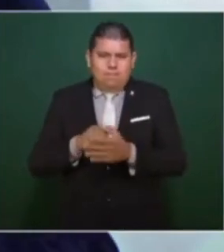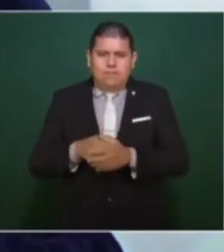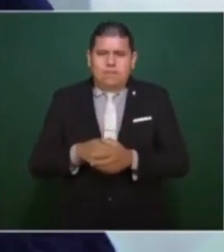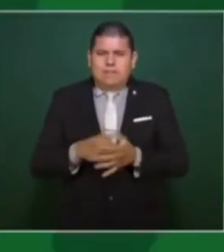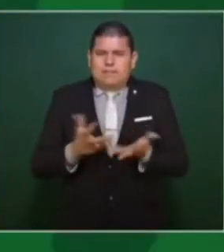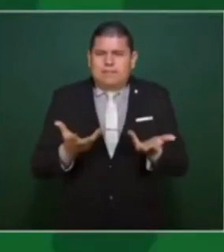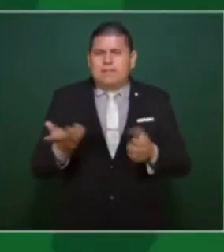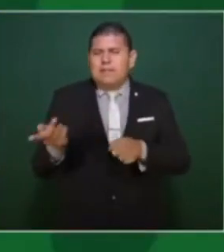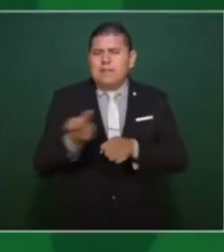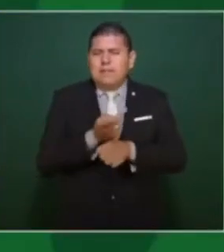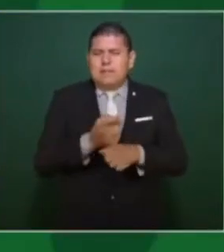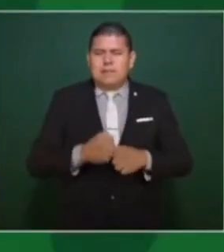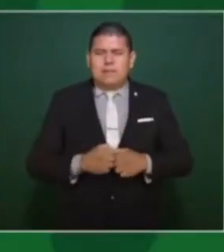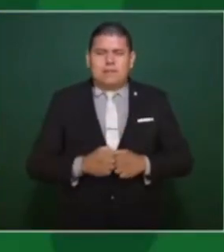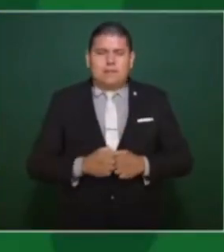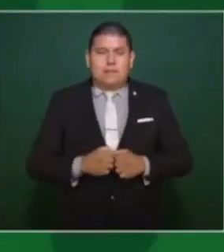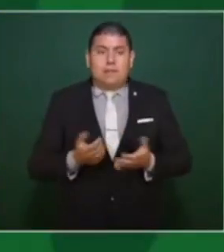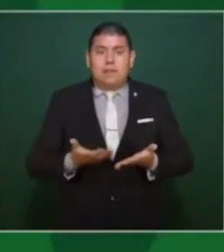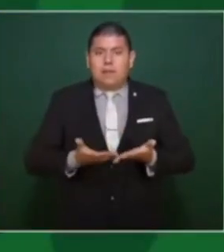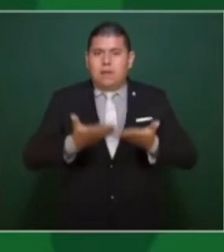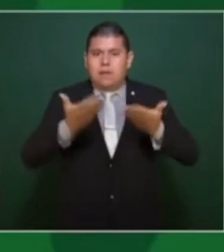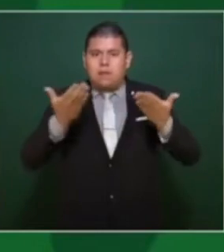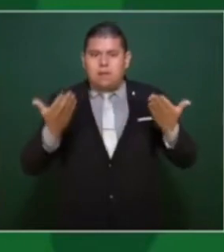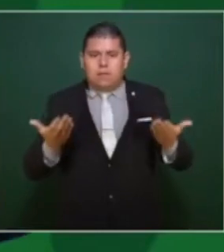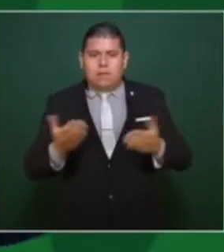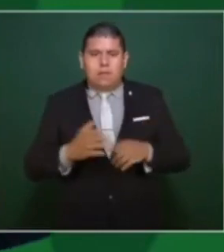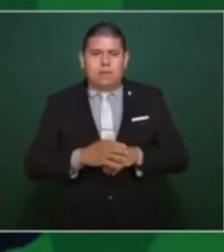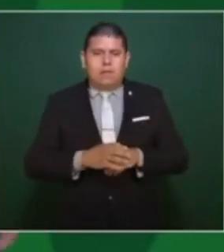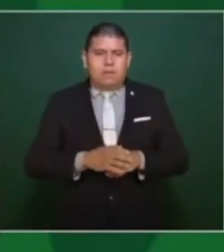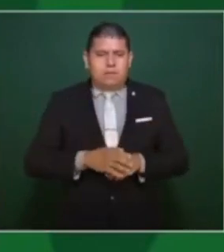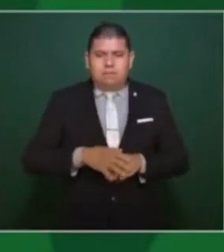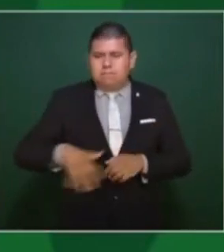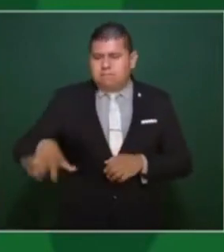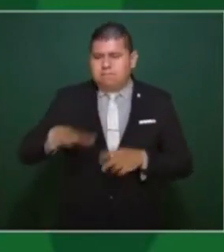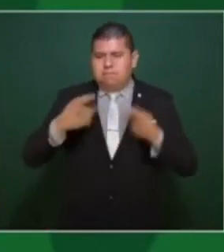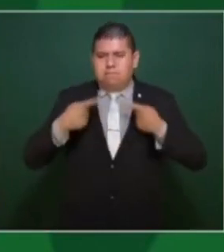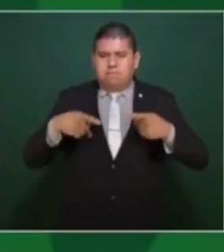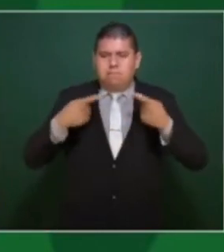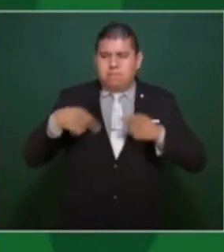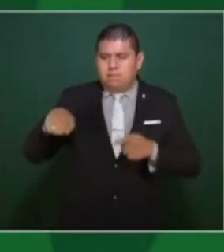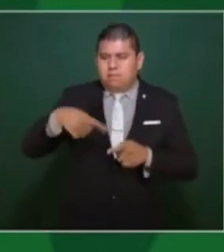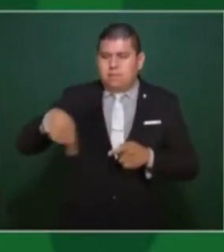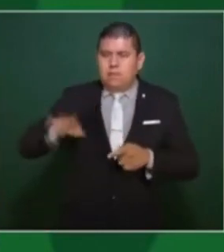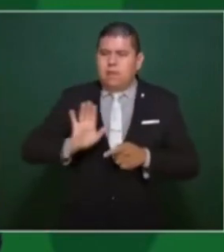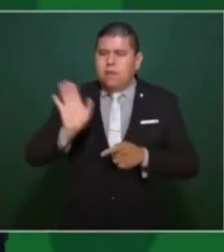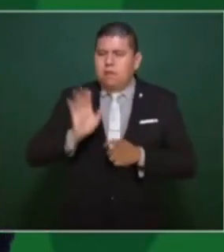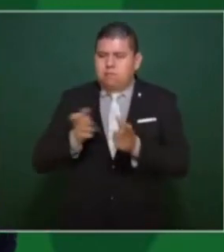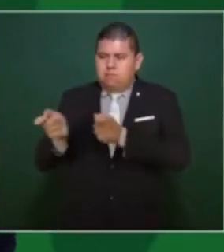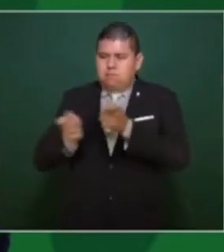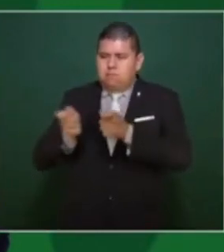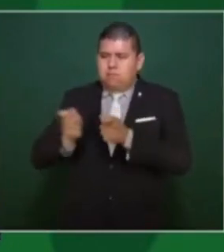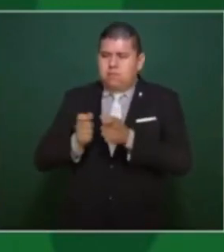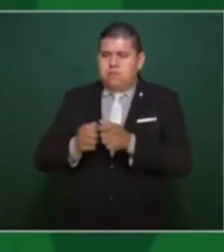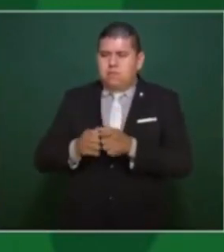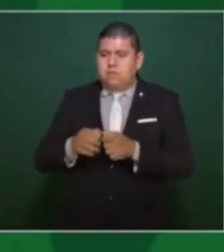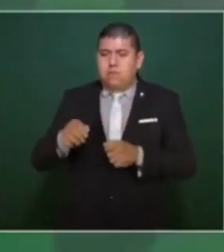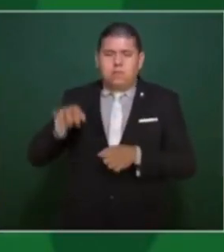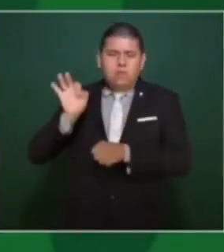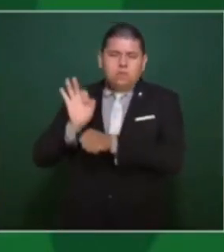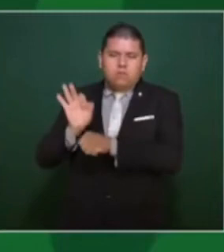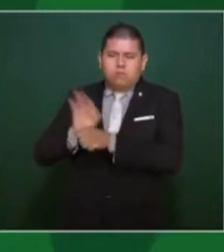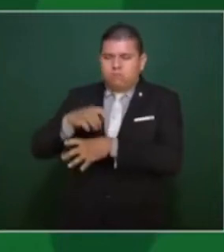Entonces, como ya el que manda es el pueblo y los beneficios son para el